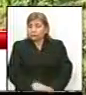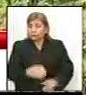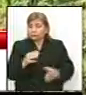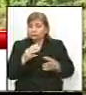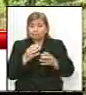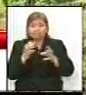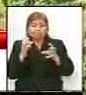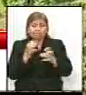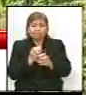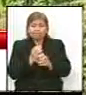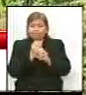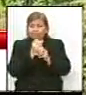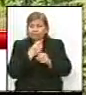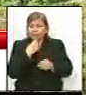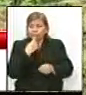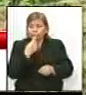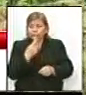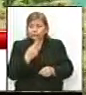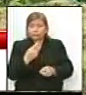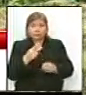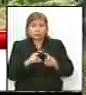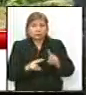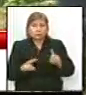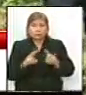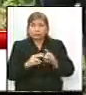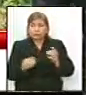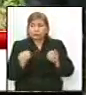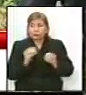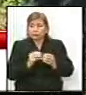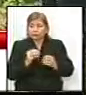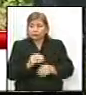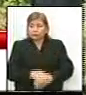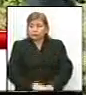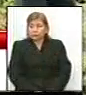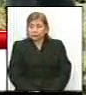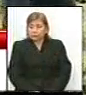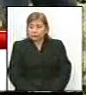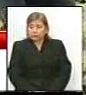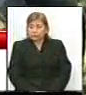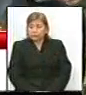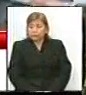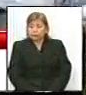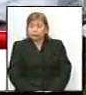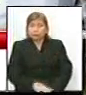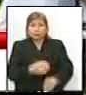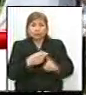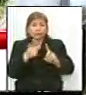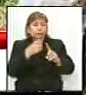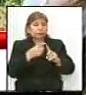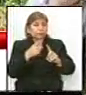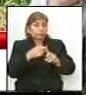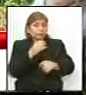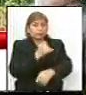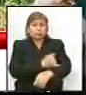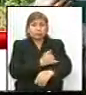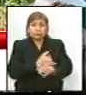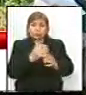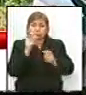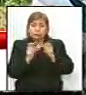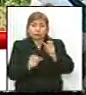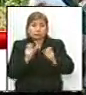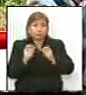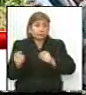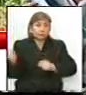que tenemos es justamente el tema de valor agregado y articulación al mercado. Las distintas instituciones, los organismos públicos, al